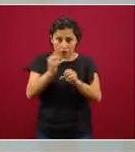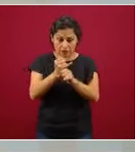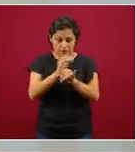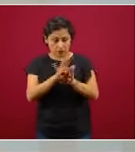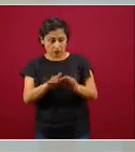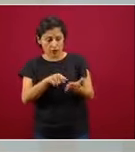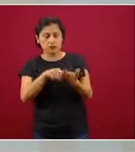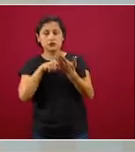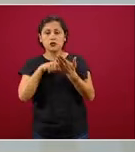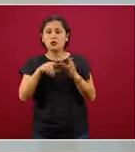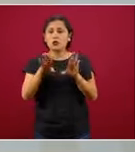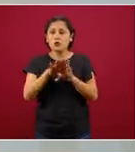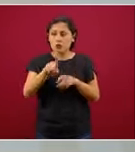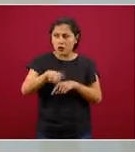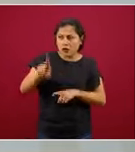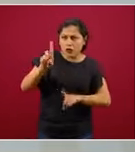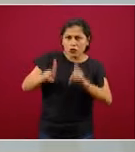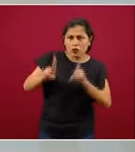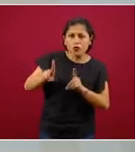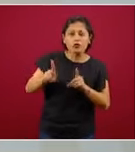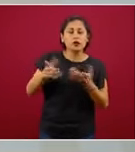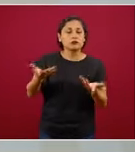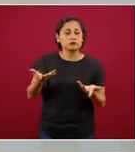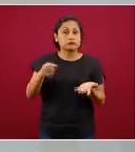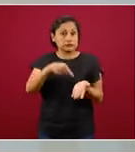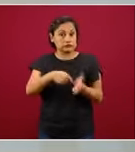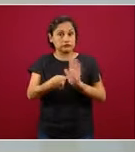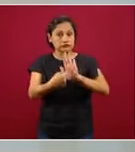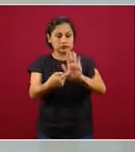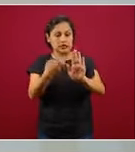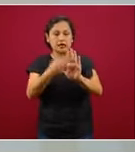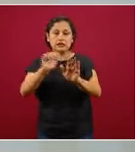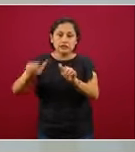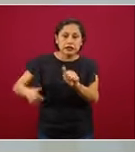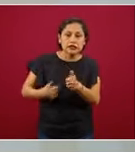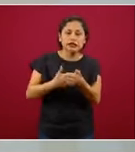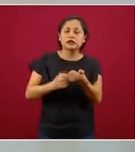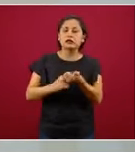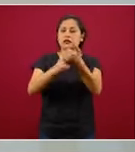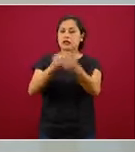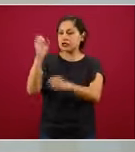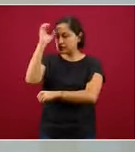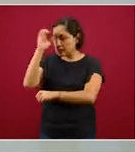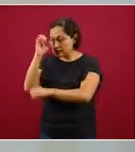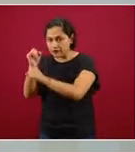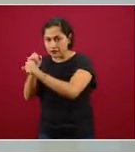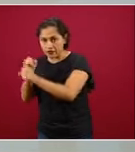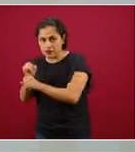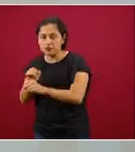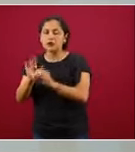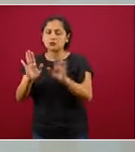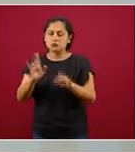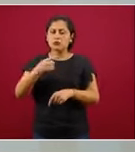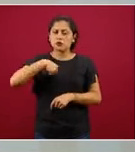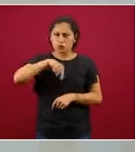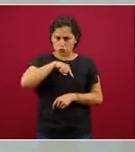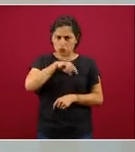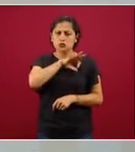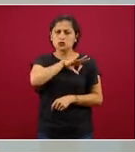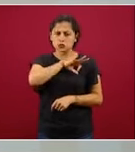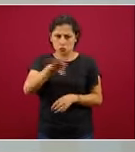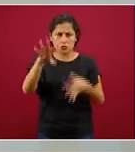información, cuál es el conocimiento científico que está detrás, con todo gusto no solo se los volvemos a explicar, sino podríamos organizar un